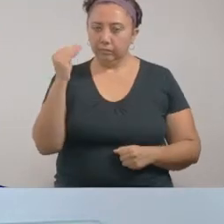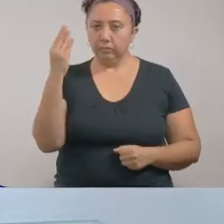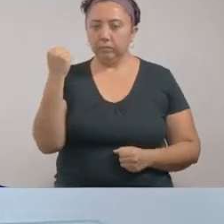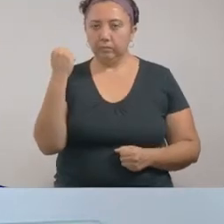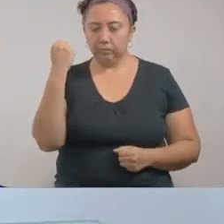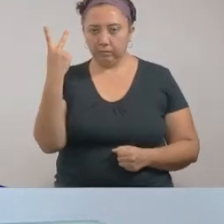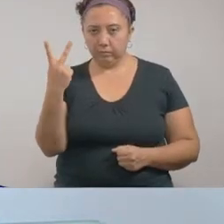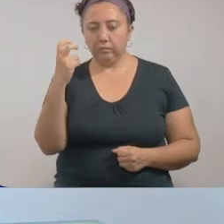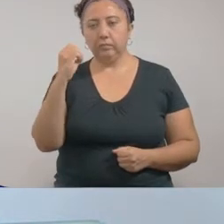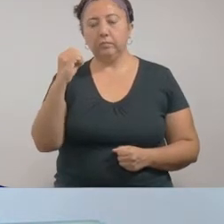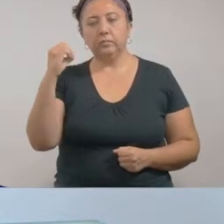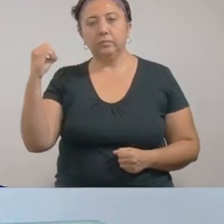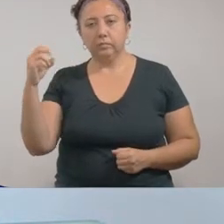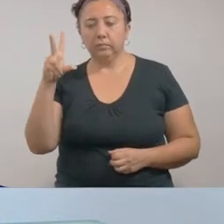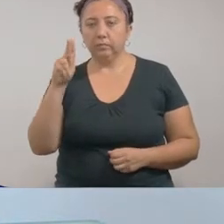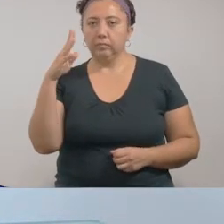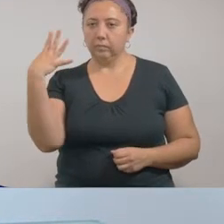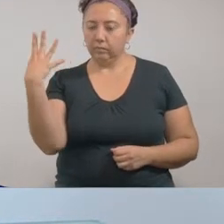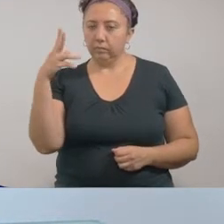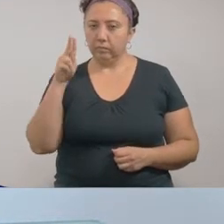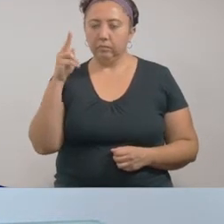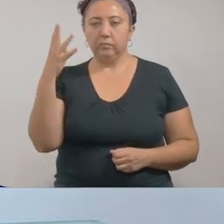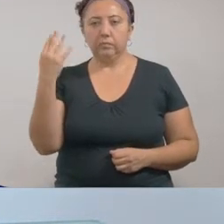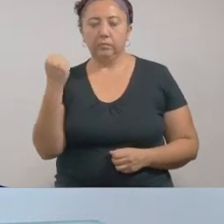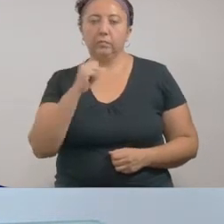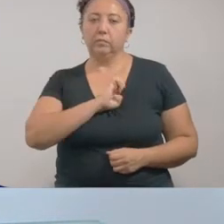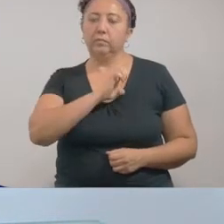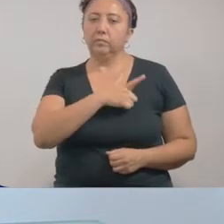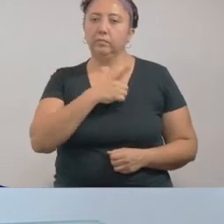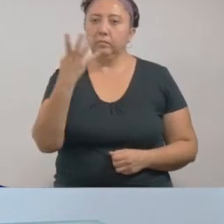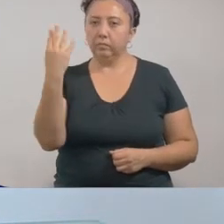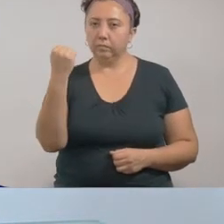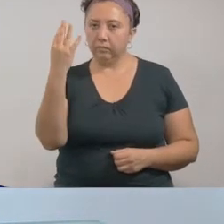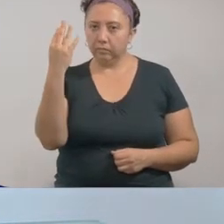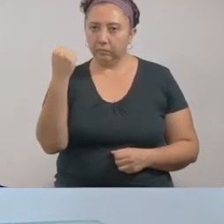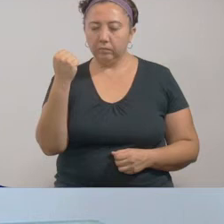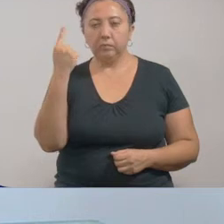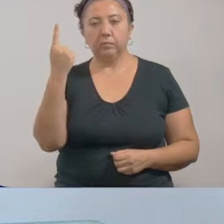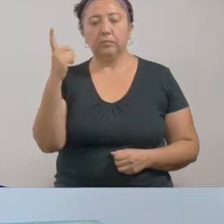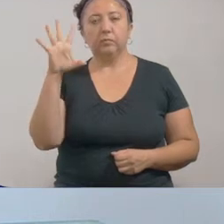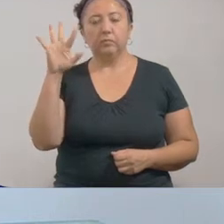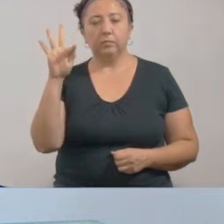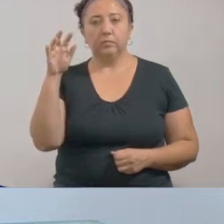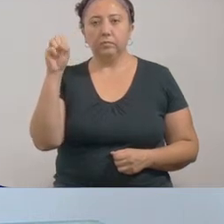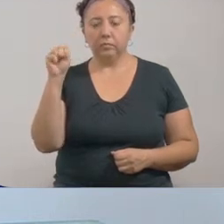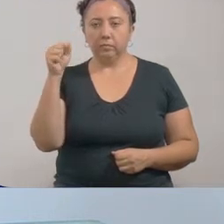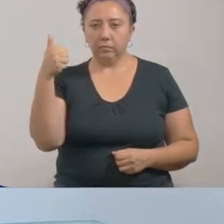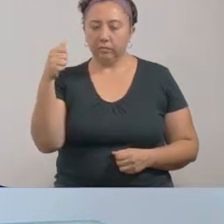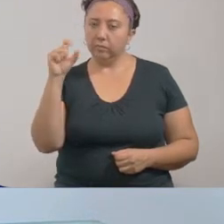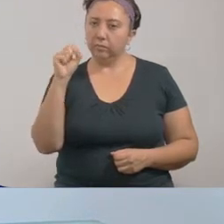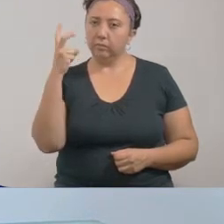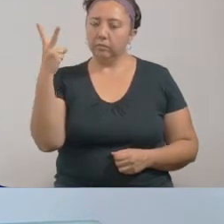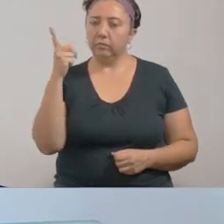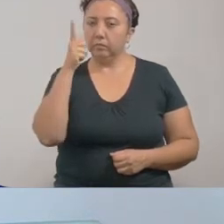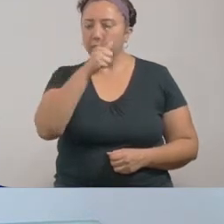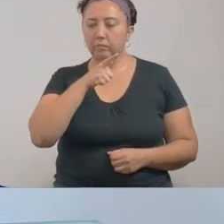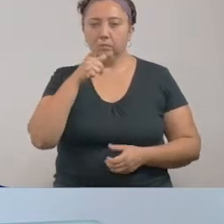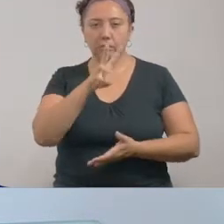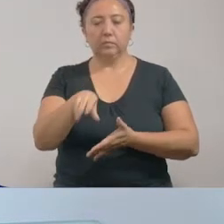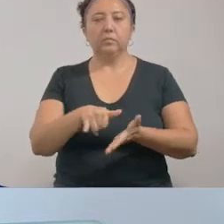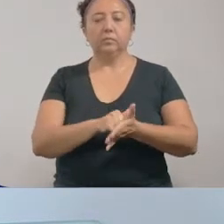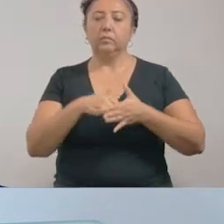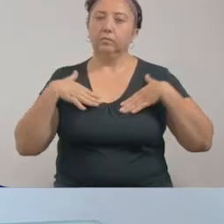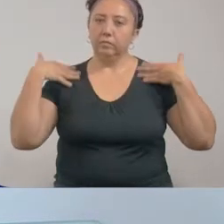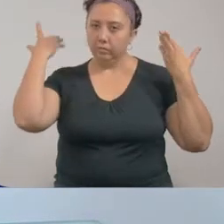99 92 00 84 89 en español y 99 91 40 66 22 en lengua maya